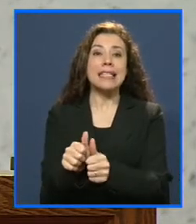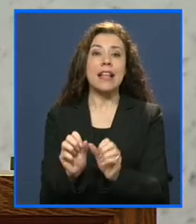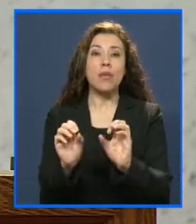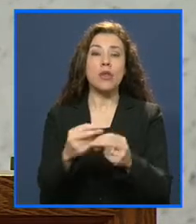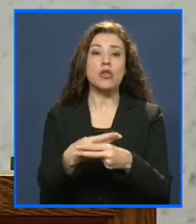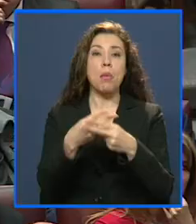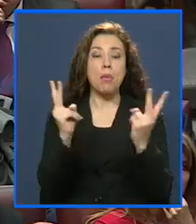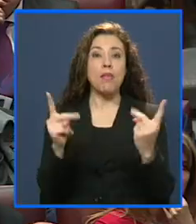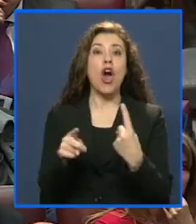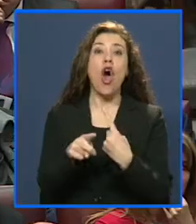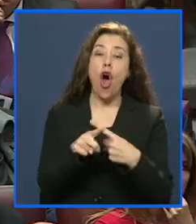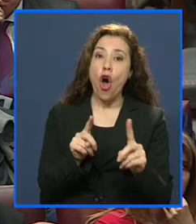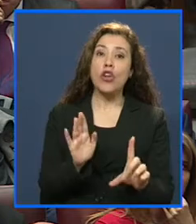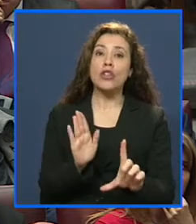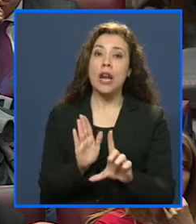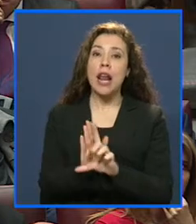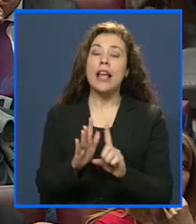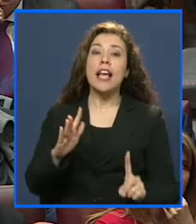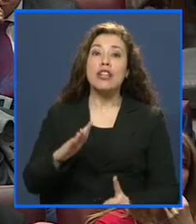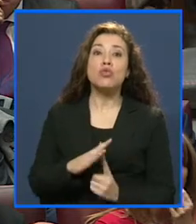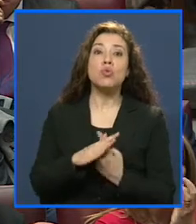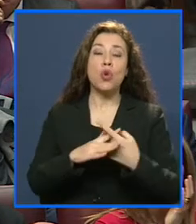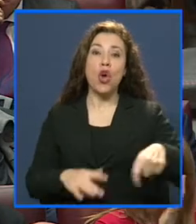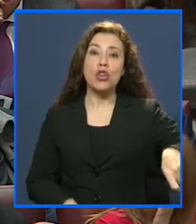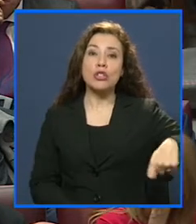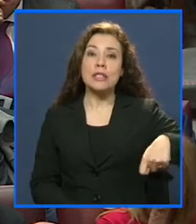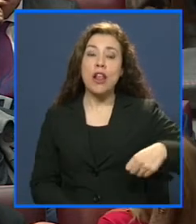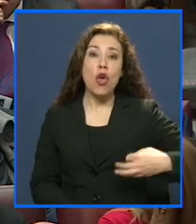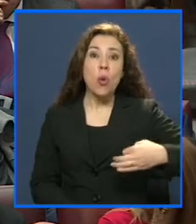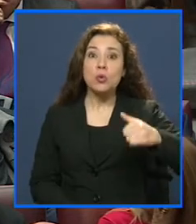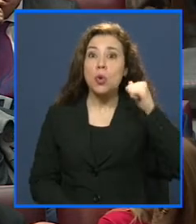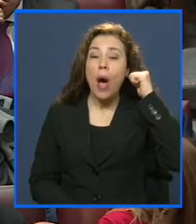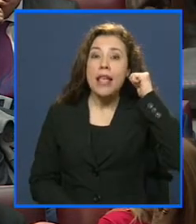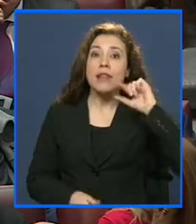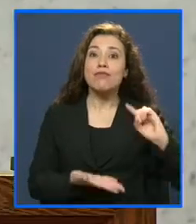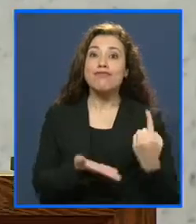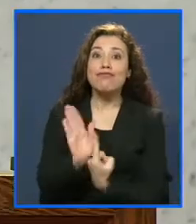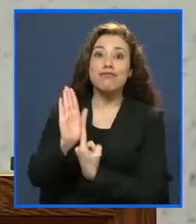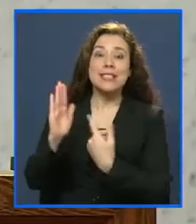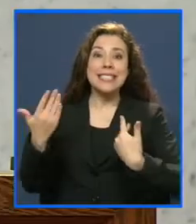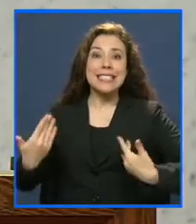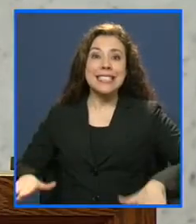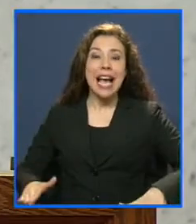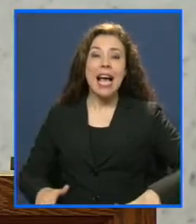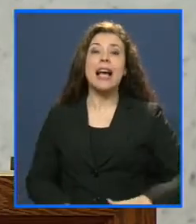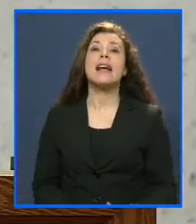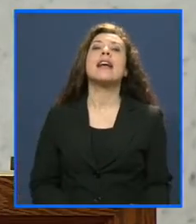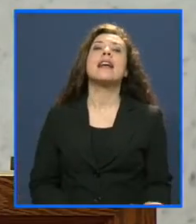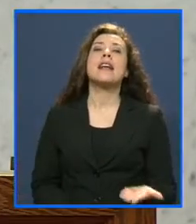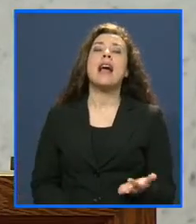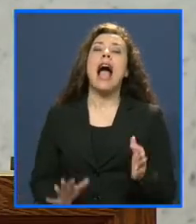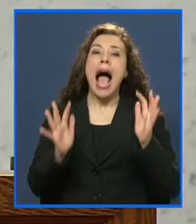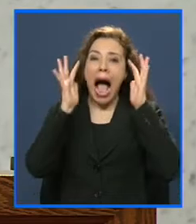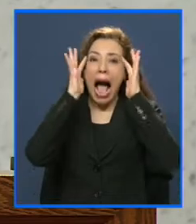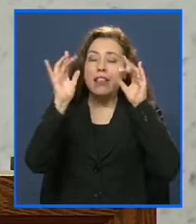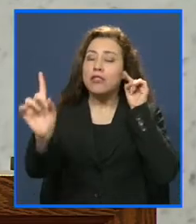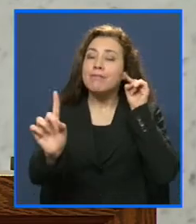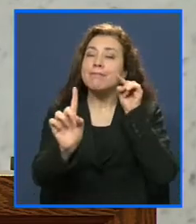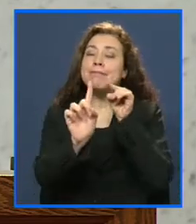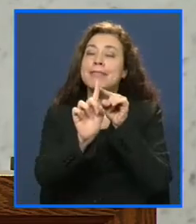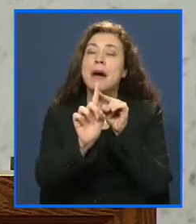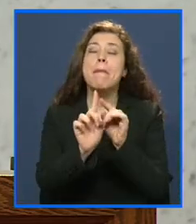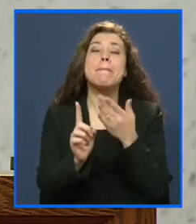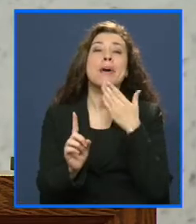otra ley que tuvo su origen en el senado que justo ayer fue promulgada es aquella que establece atención preferente de salud